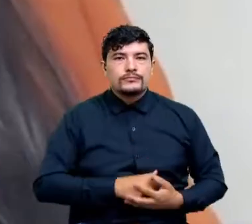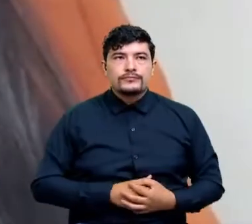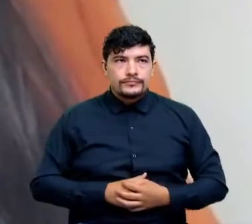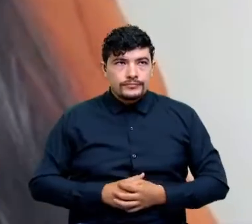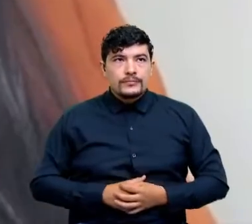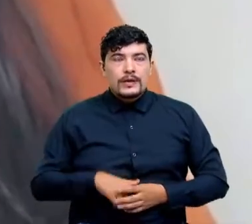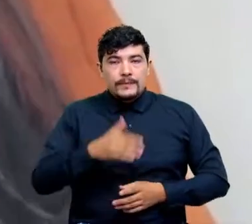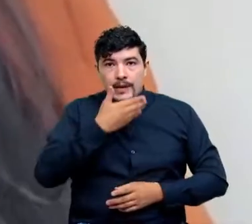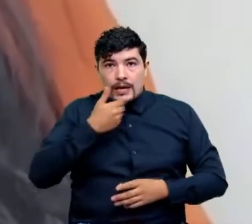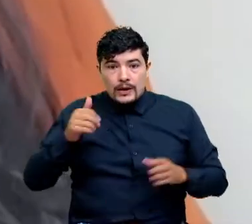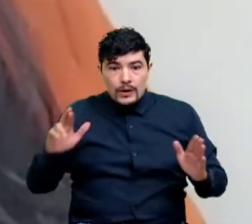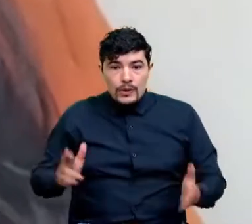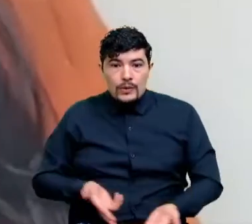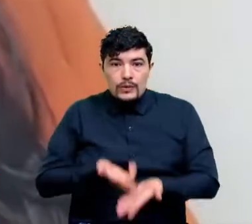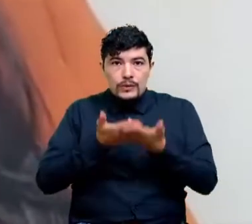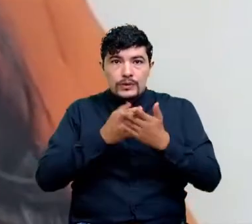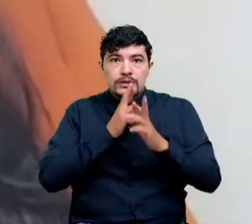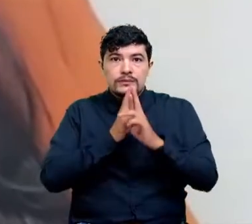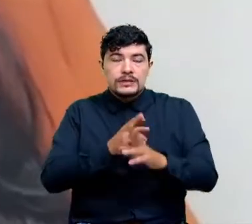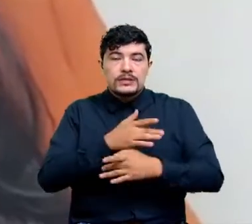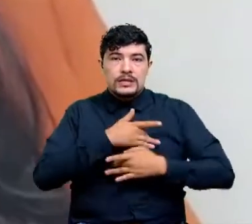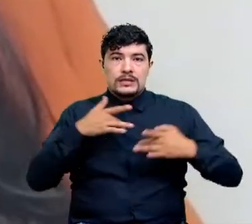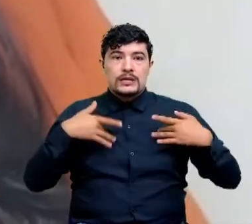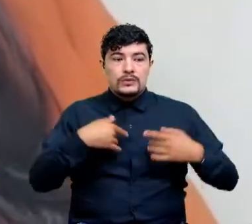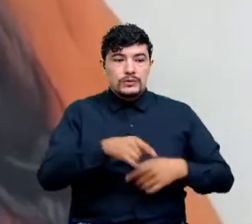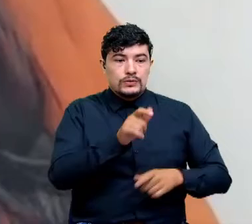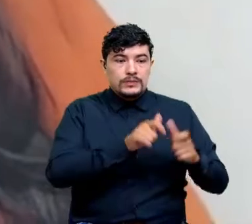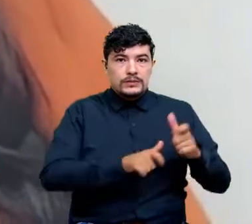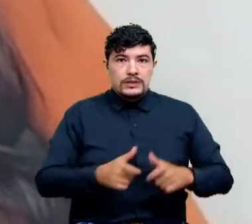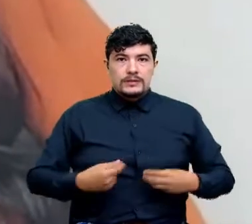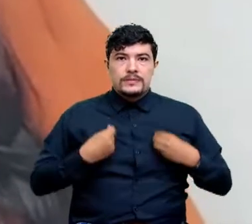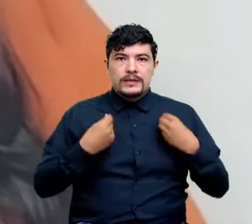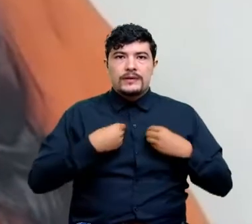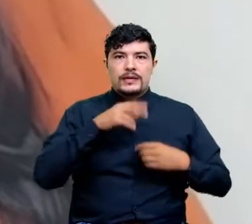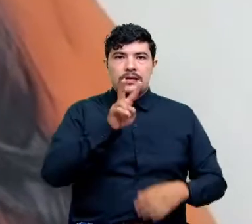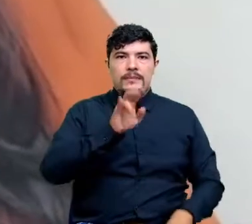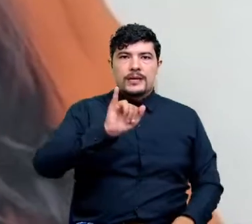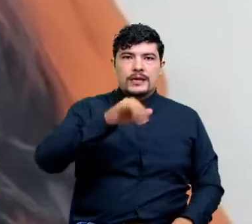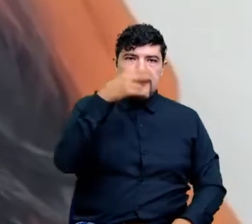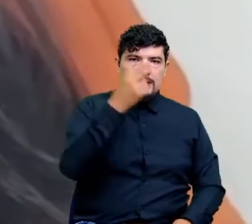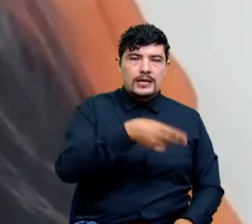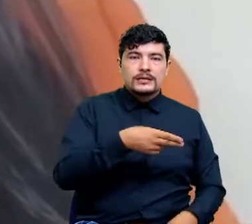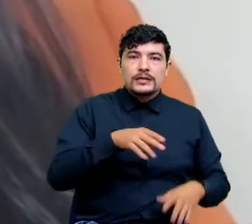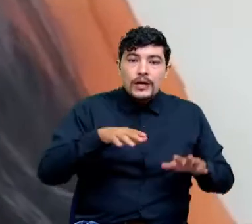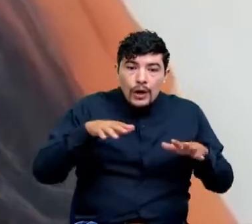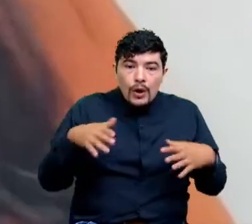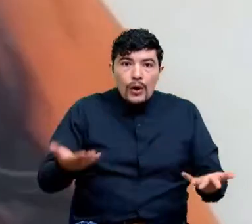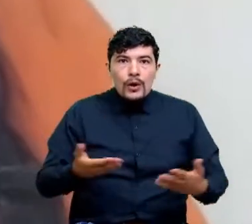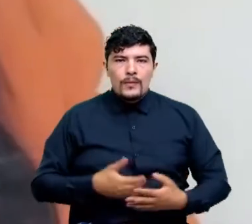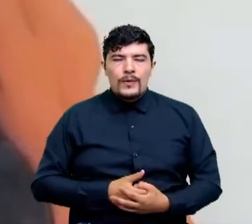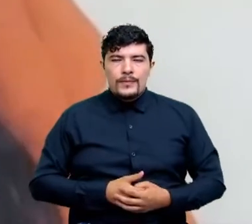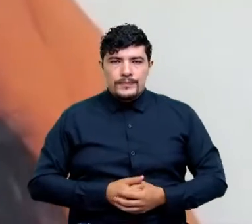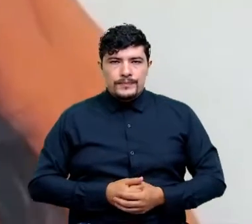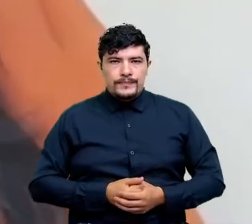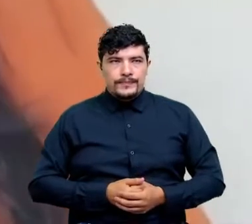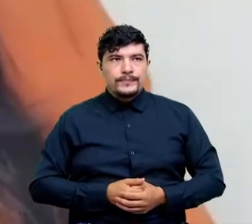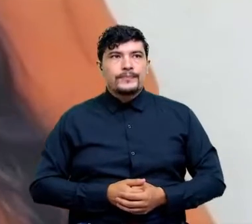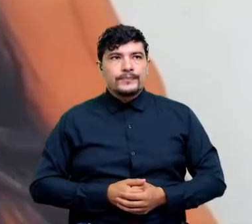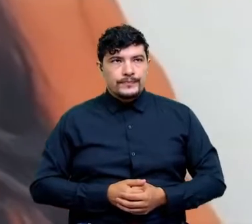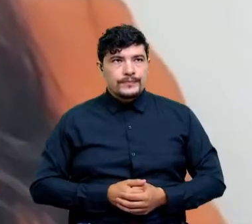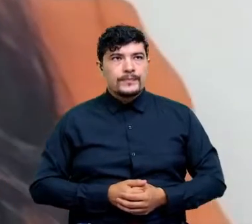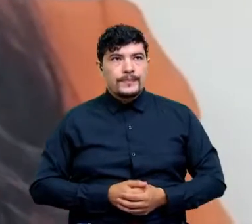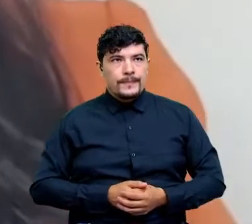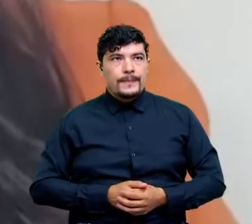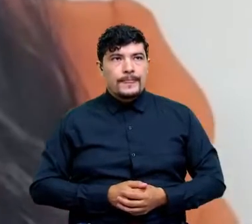resultados en salud de las personas que viven con VIH basándose en mejorar todos